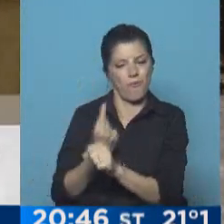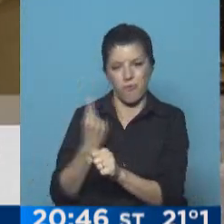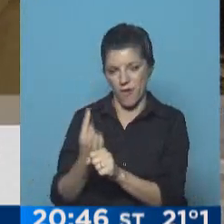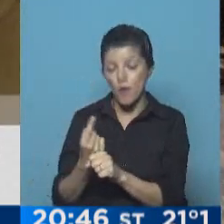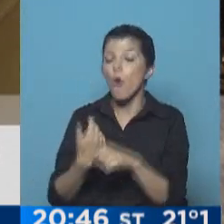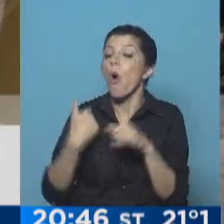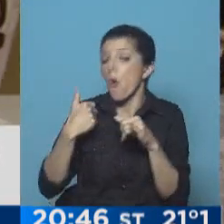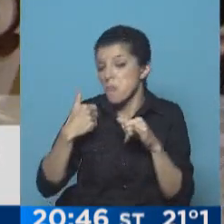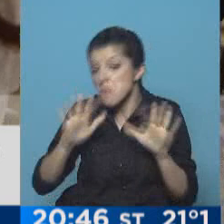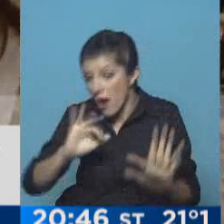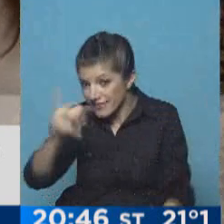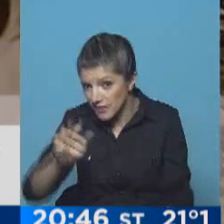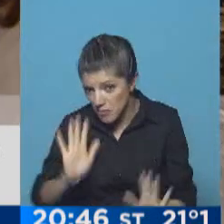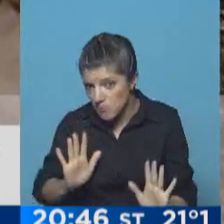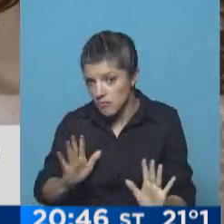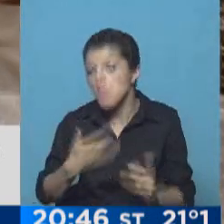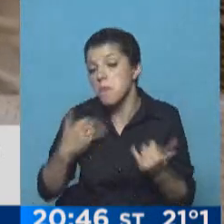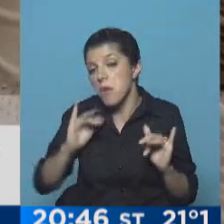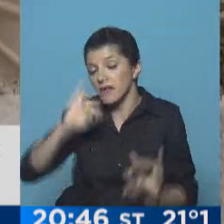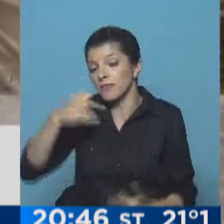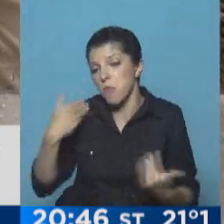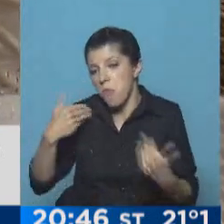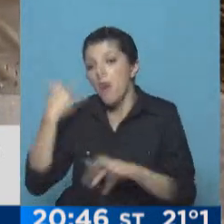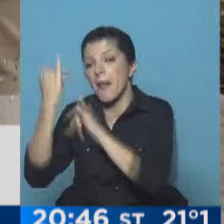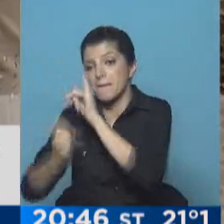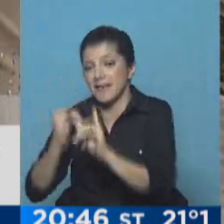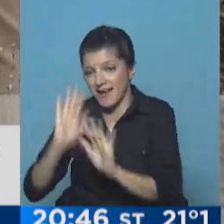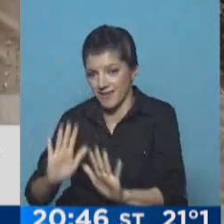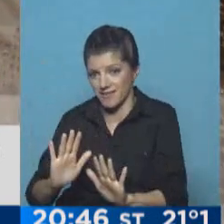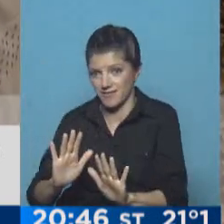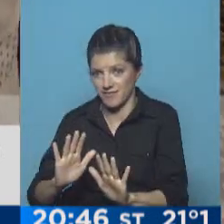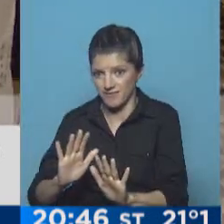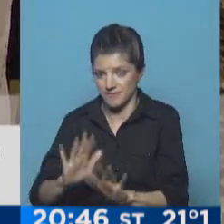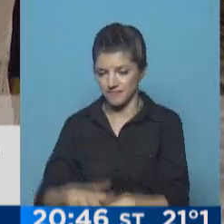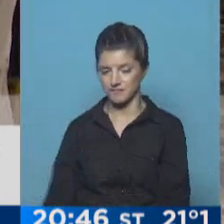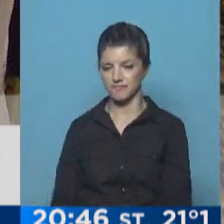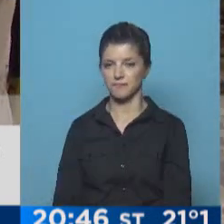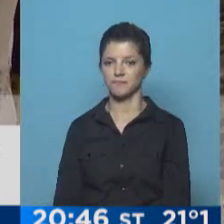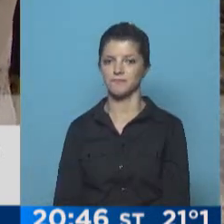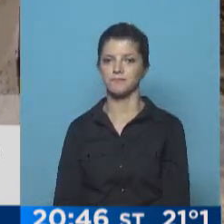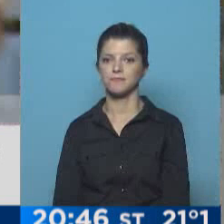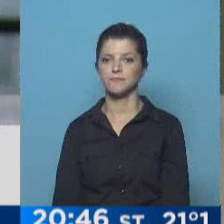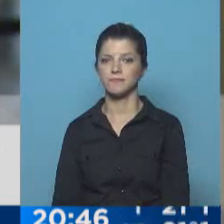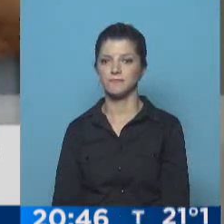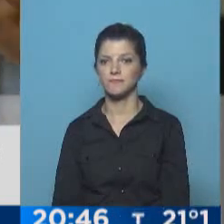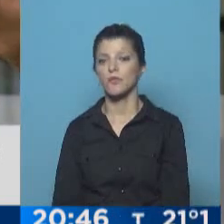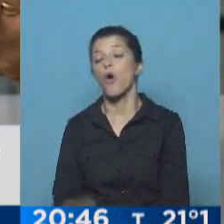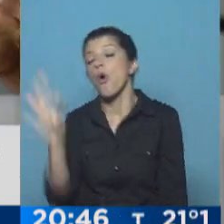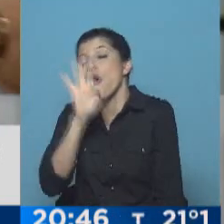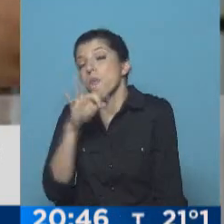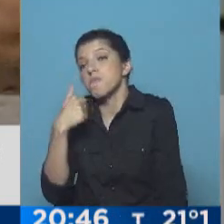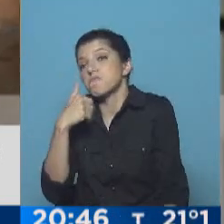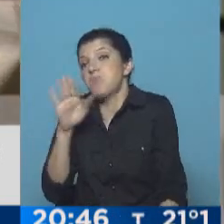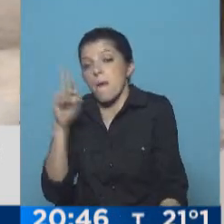vez sí O tal vez sí O tal vez sí O tal vez